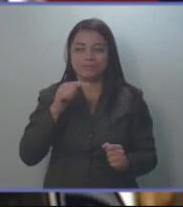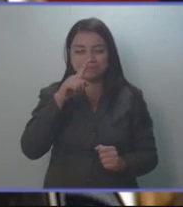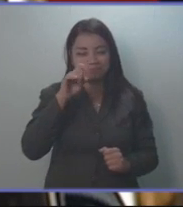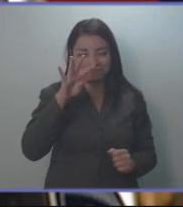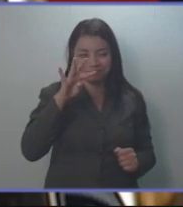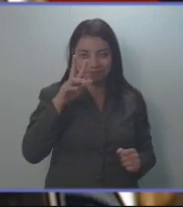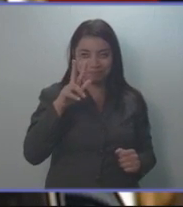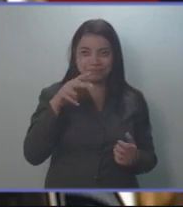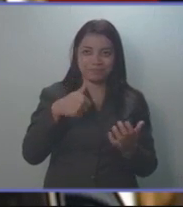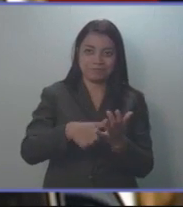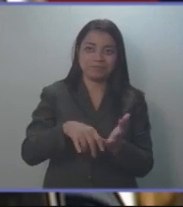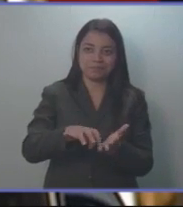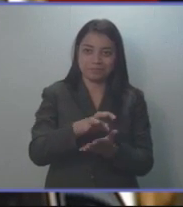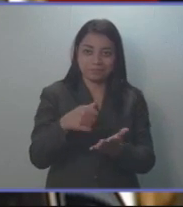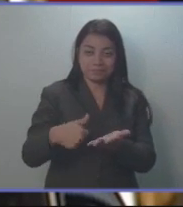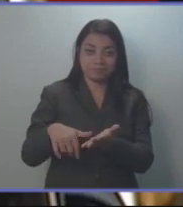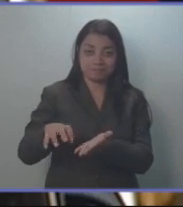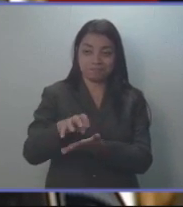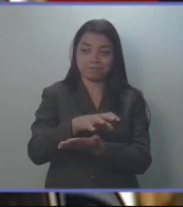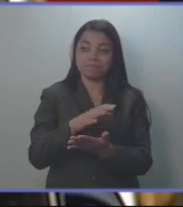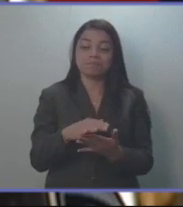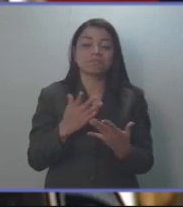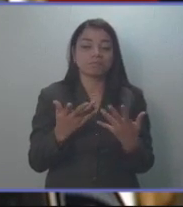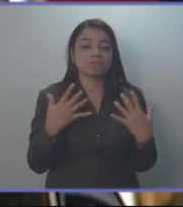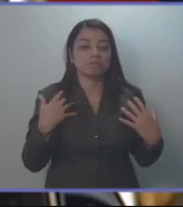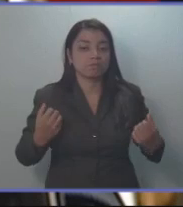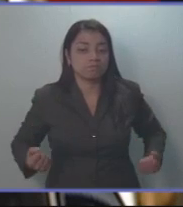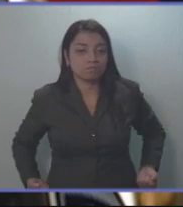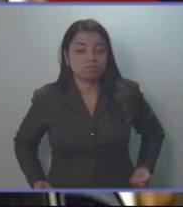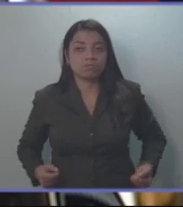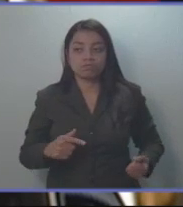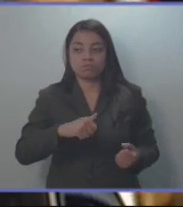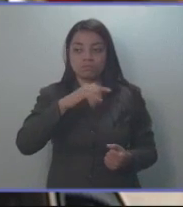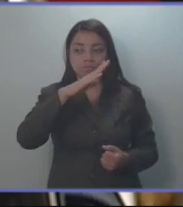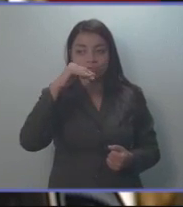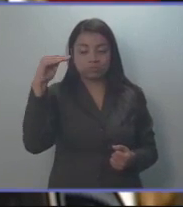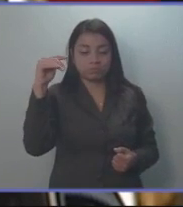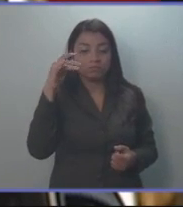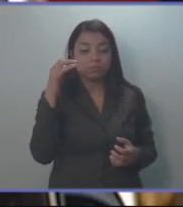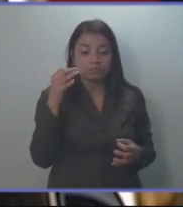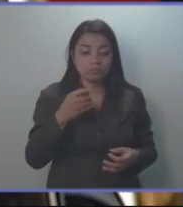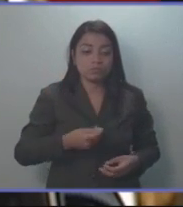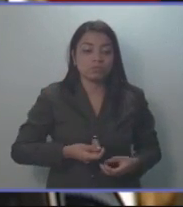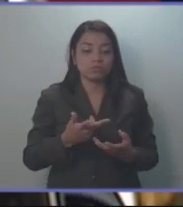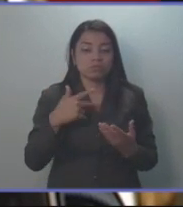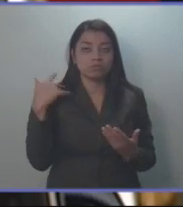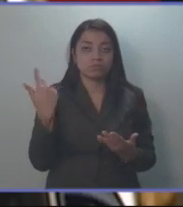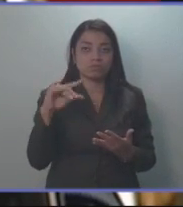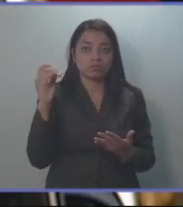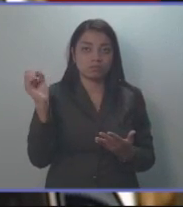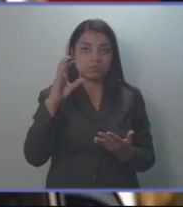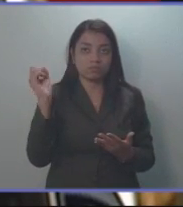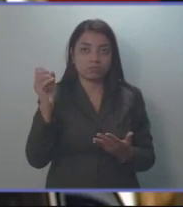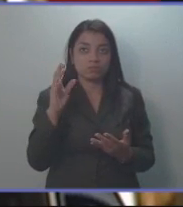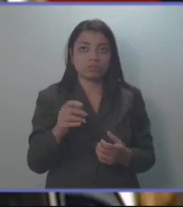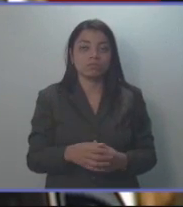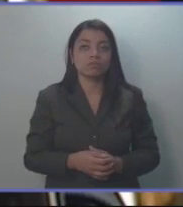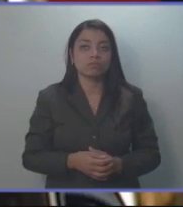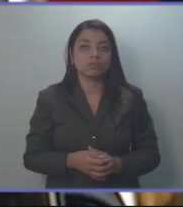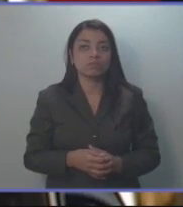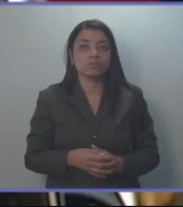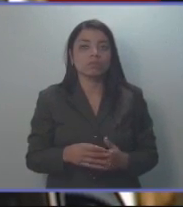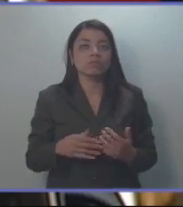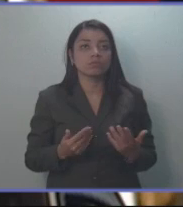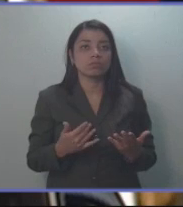143 municipios, el mismo gobierno de la República los declaró en alerta roja.